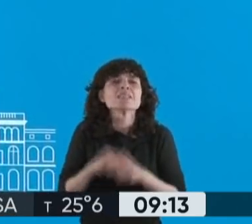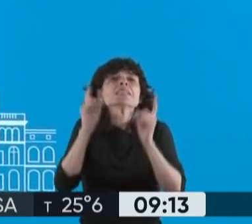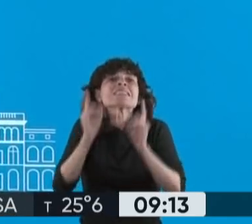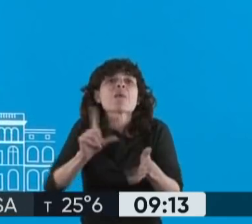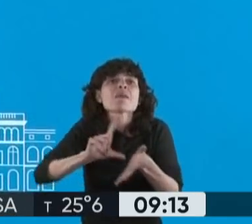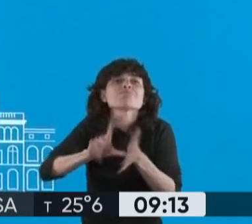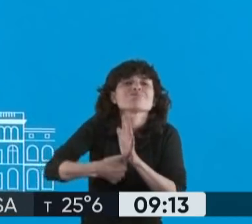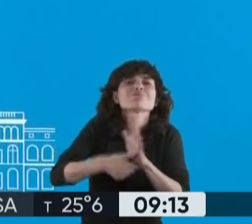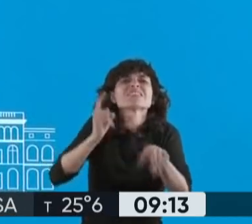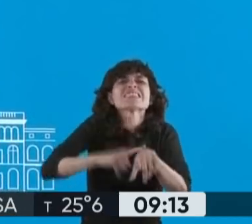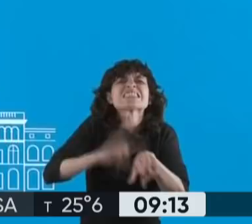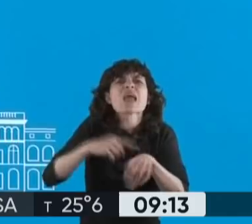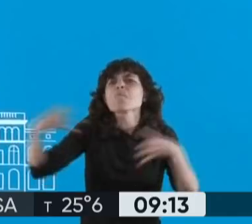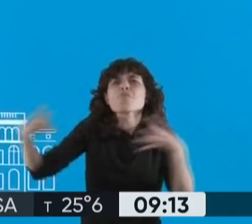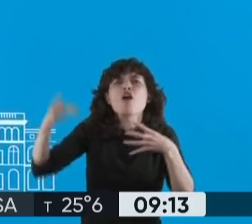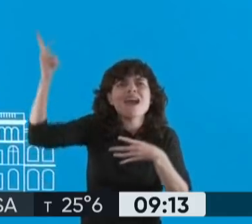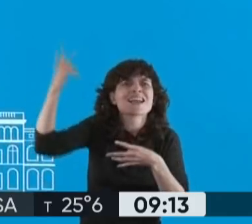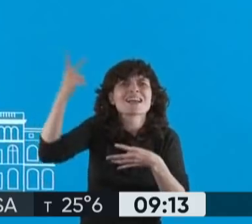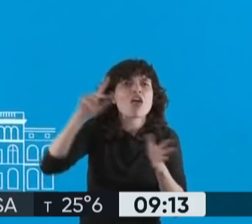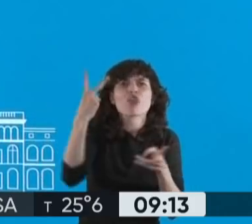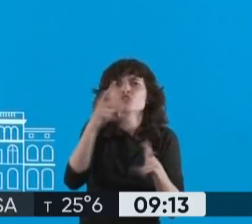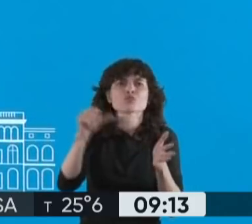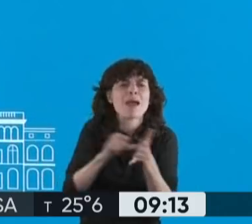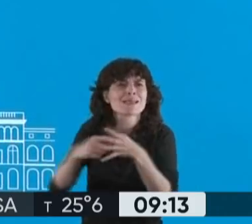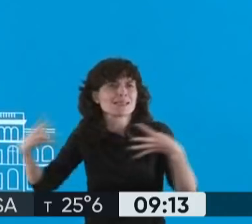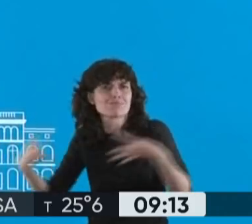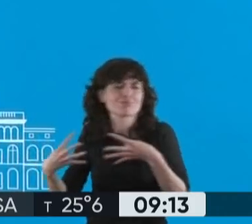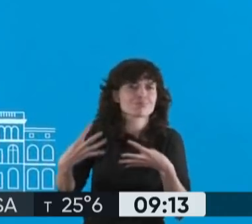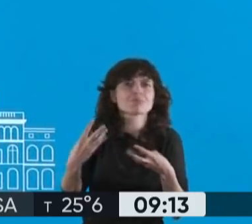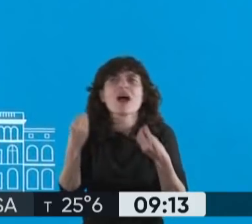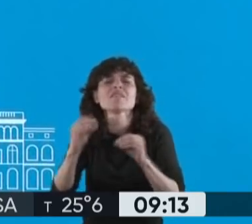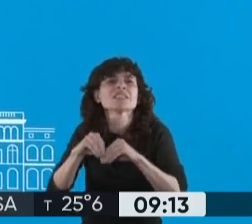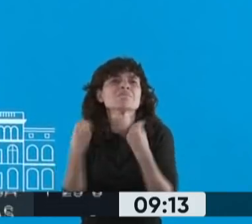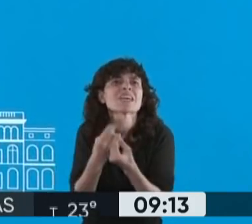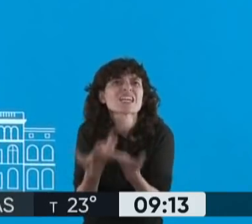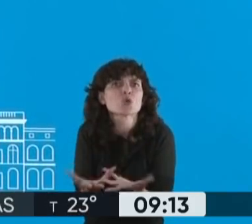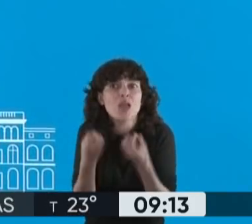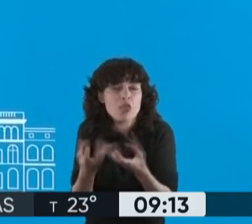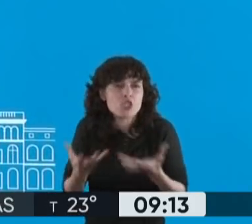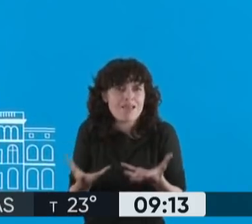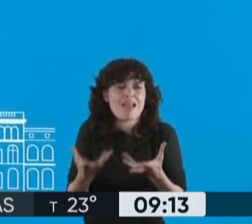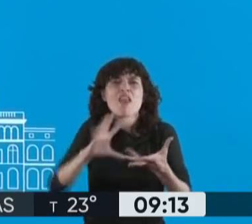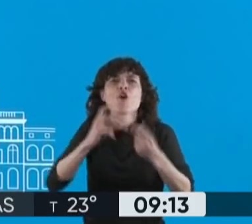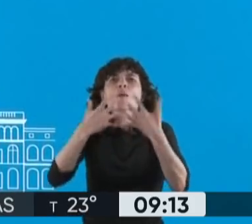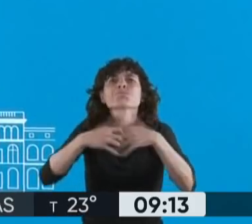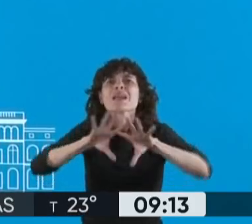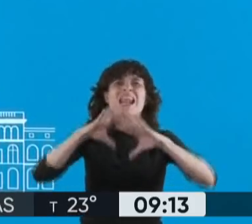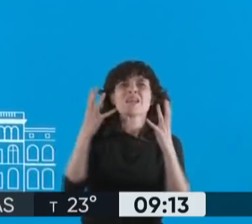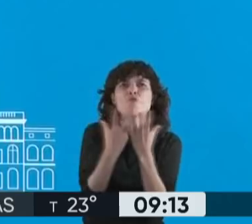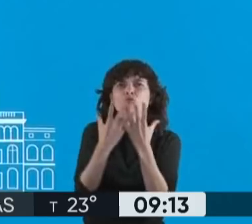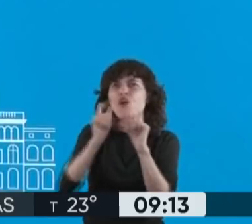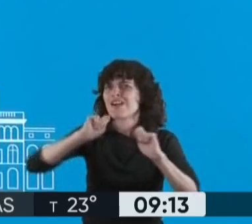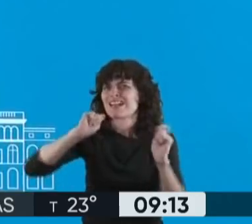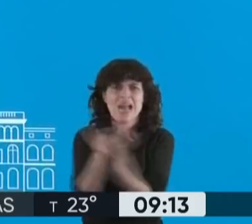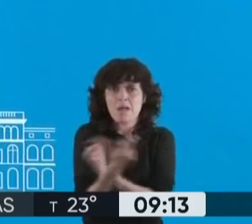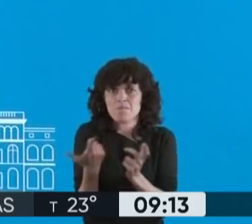se salga de este conflicto, probablemente la situación, el sistema mundial económico sea completamente diferente al que